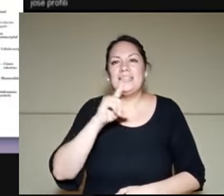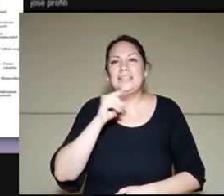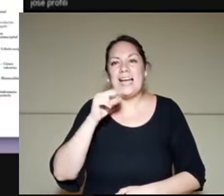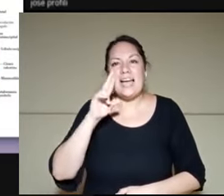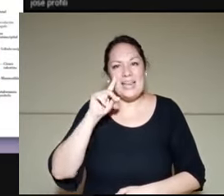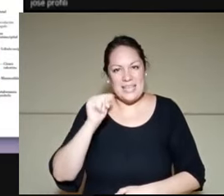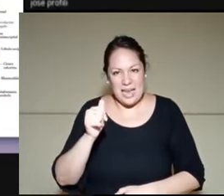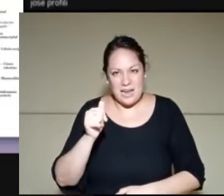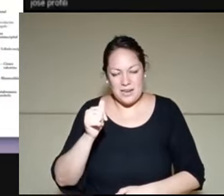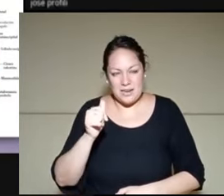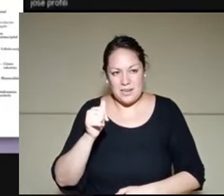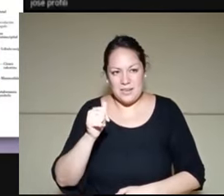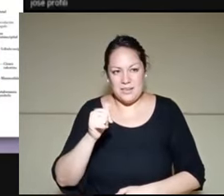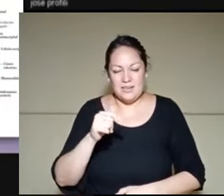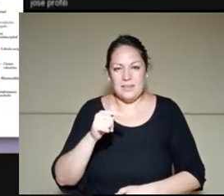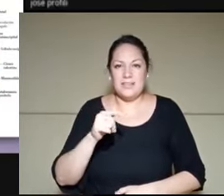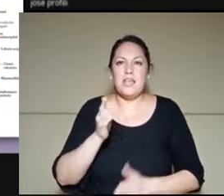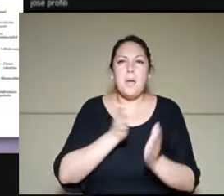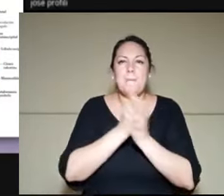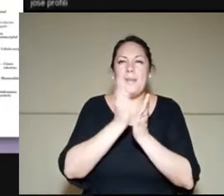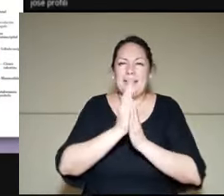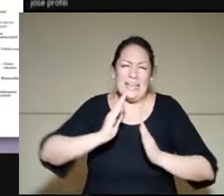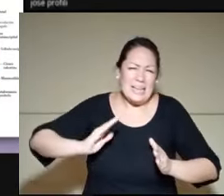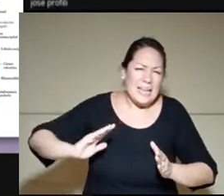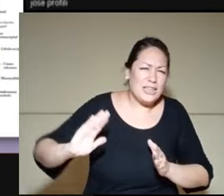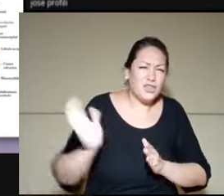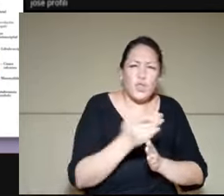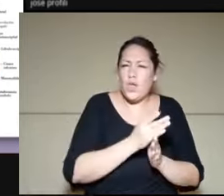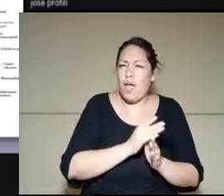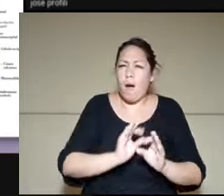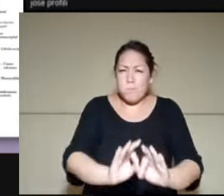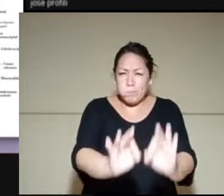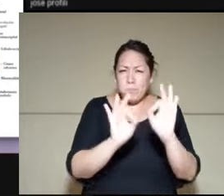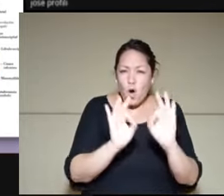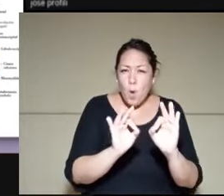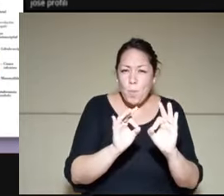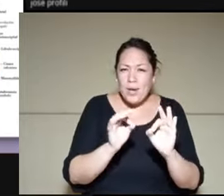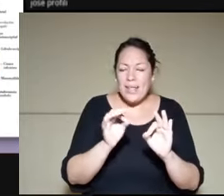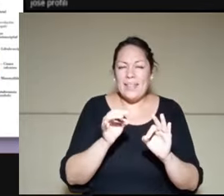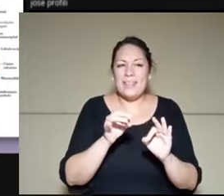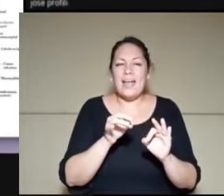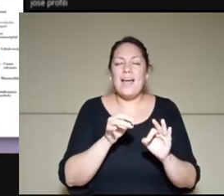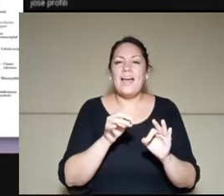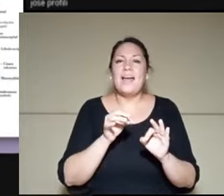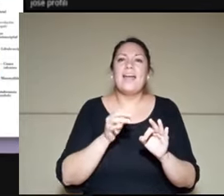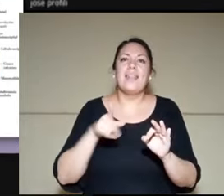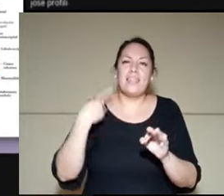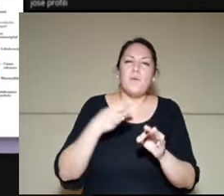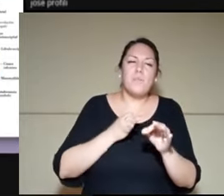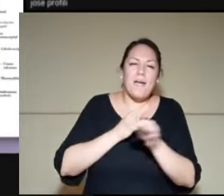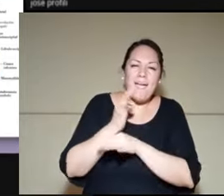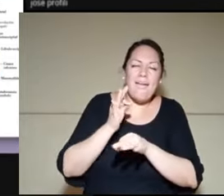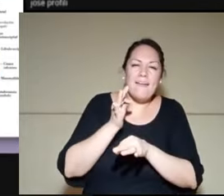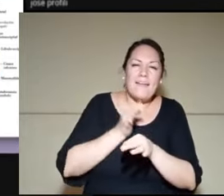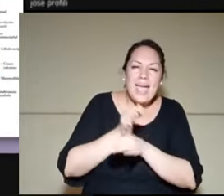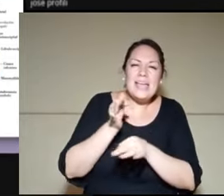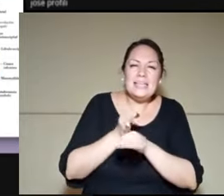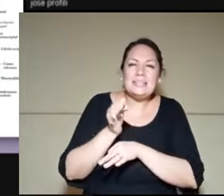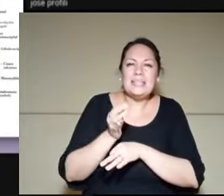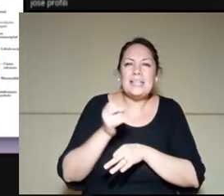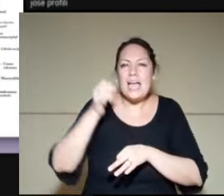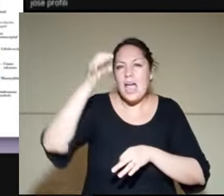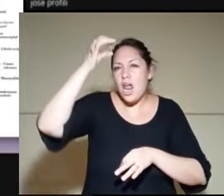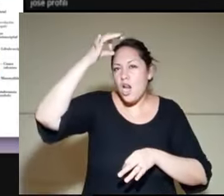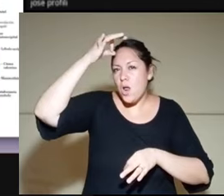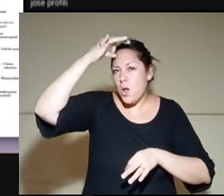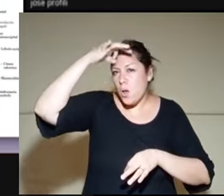hormonas de la hipófisis, porque la hipófisis o glándula pituitaria secreta hormonas. Entonces tenemos toda una bolilla relacionada a